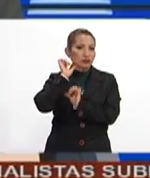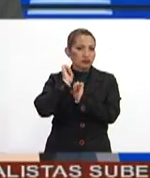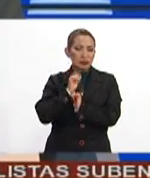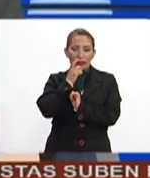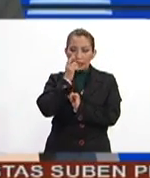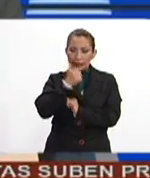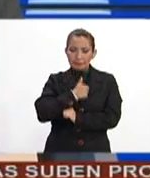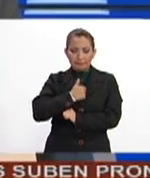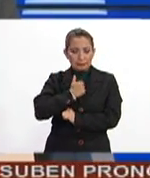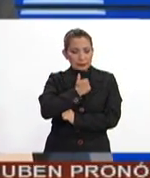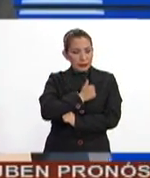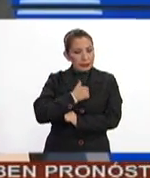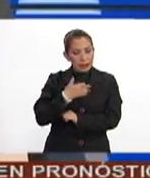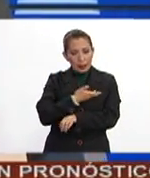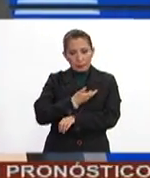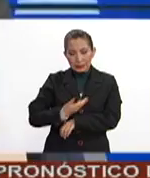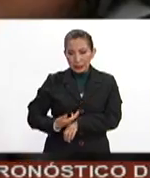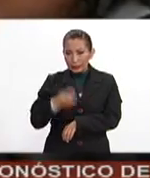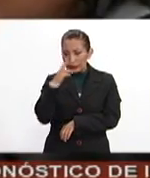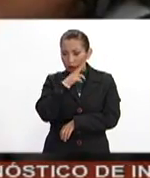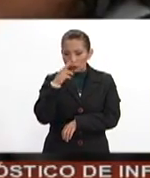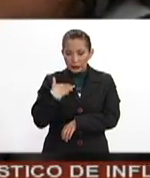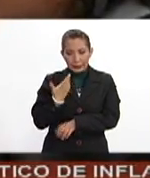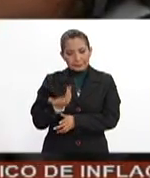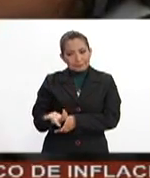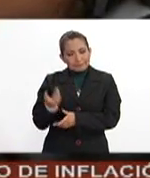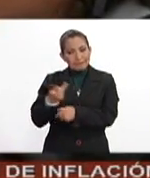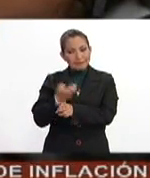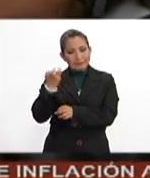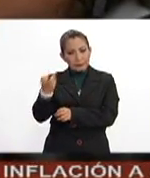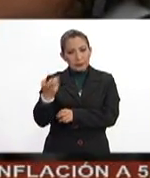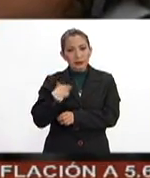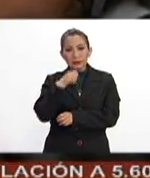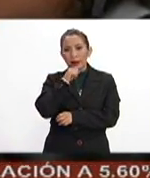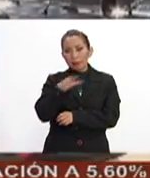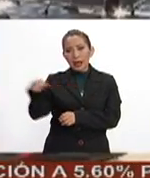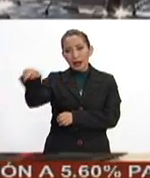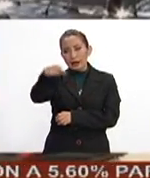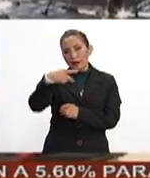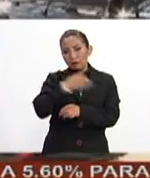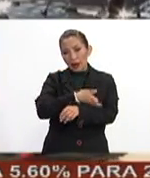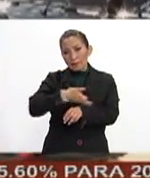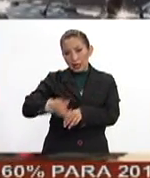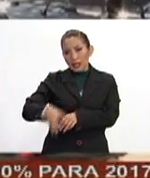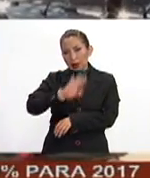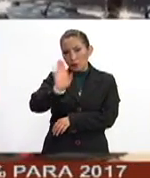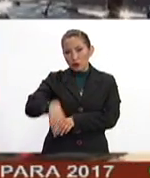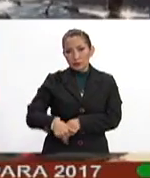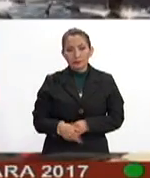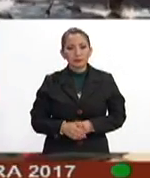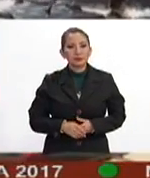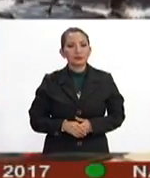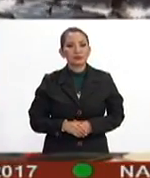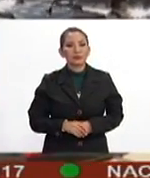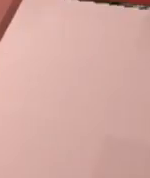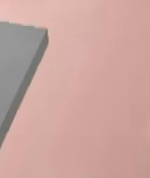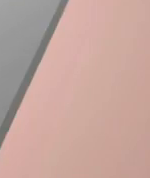sus condolencias al presidente ruso, Vladimir Putin, y sobre todo a los familiares de las víctimas.